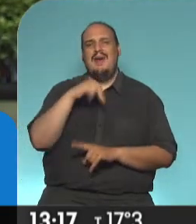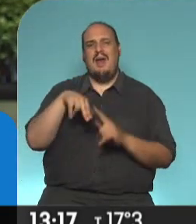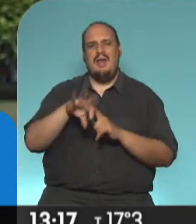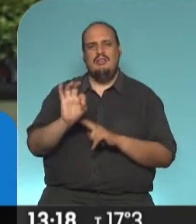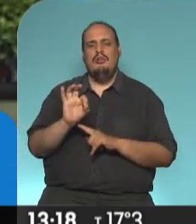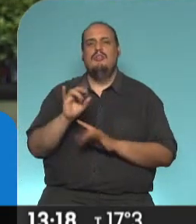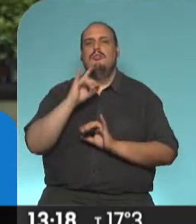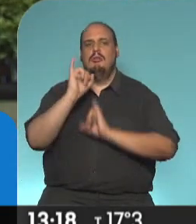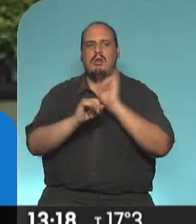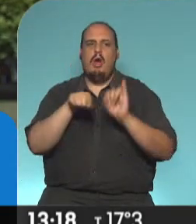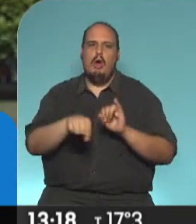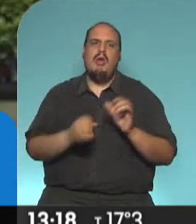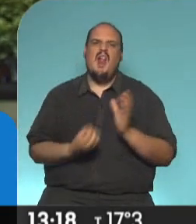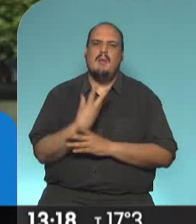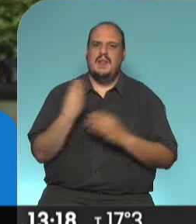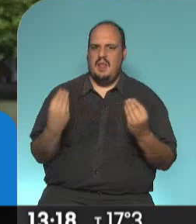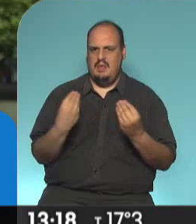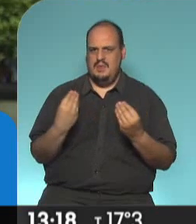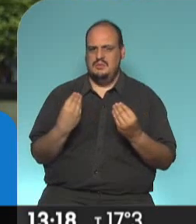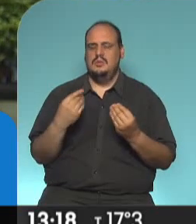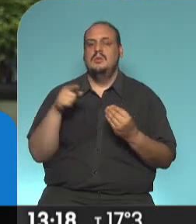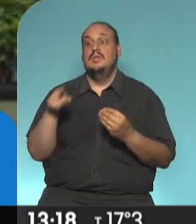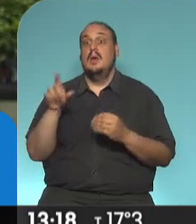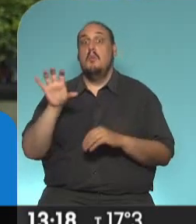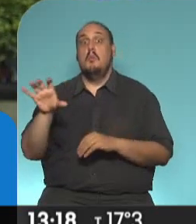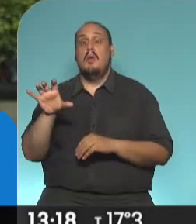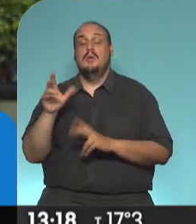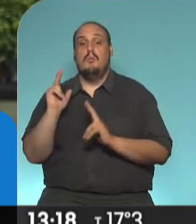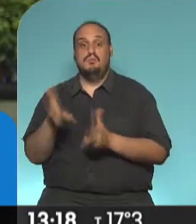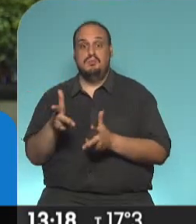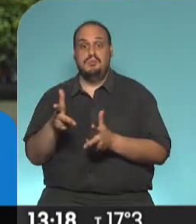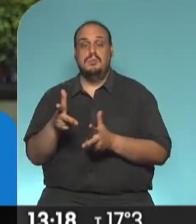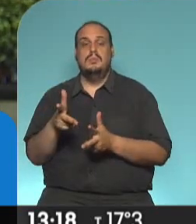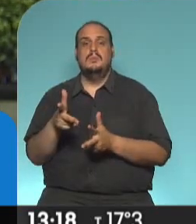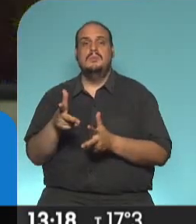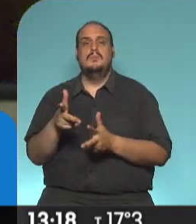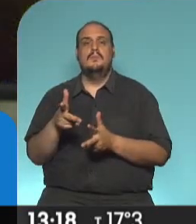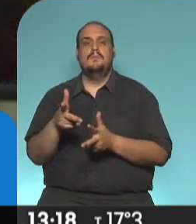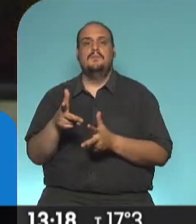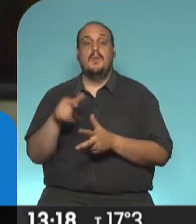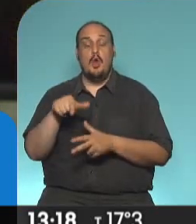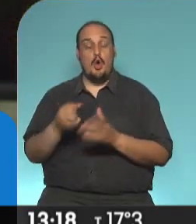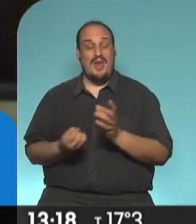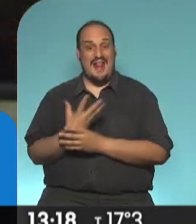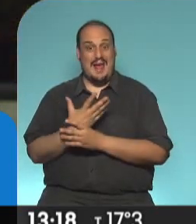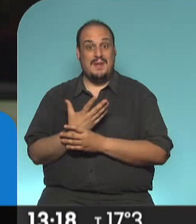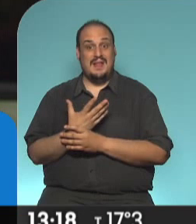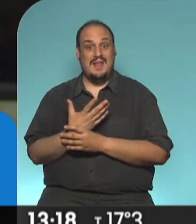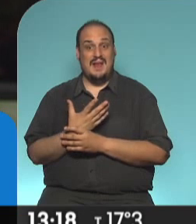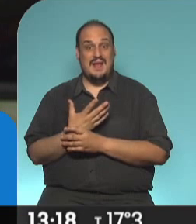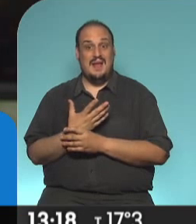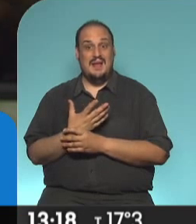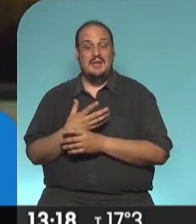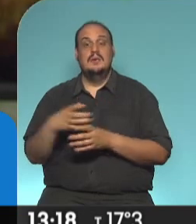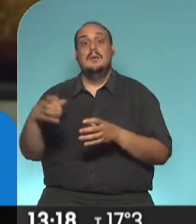sucedió en la mañana de hoy y desde la provincia lo que estuvieron señalando que cada movimiento que en la mañana de hoy llevo adelante